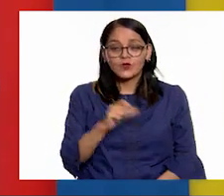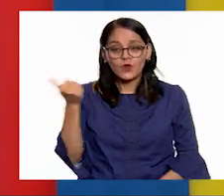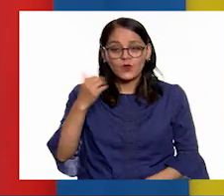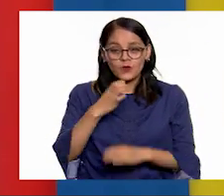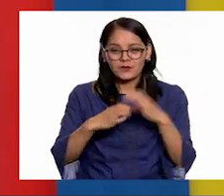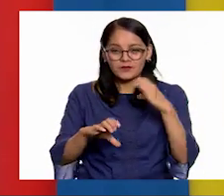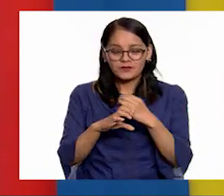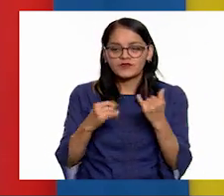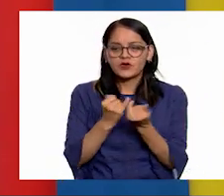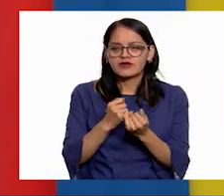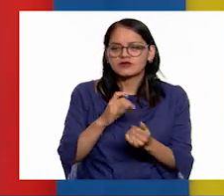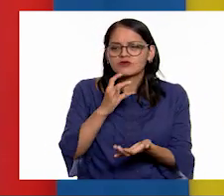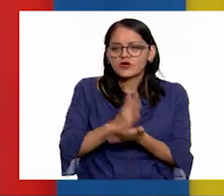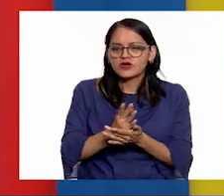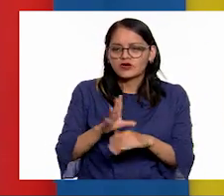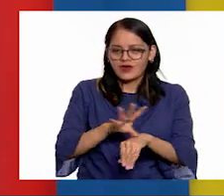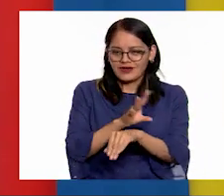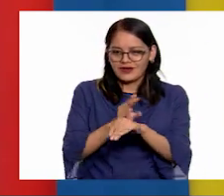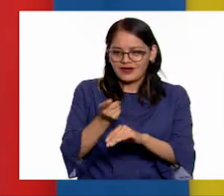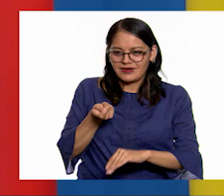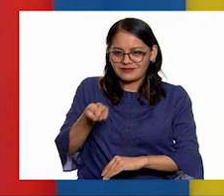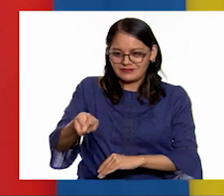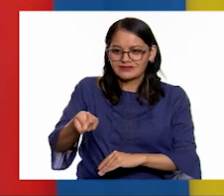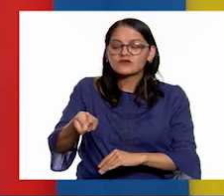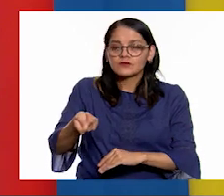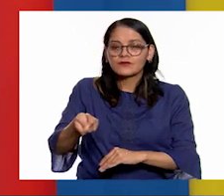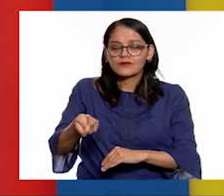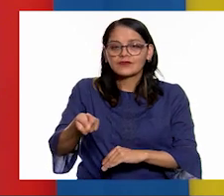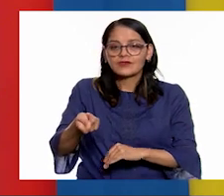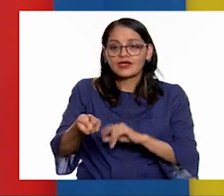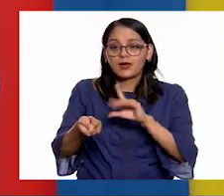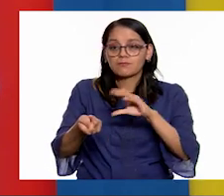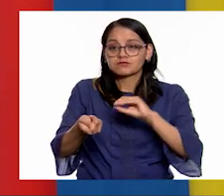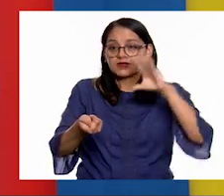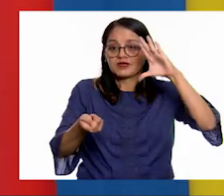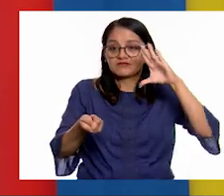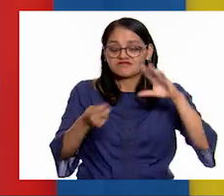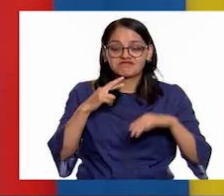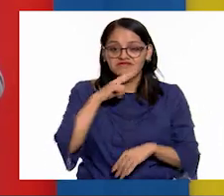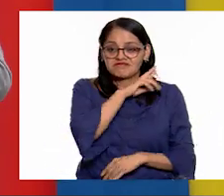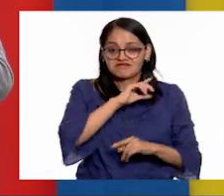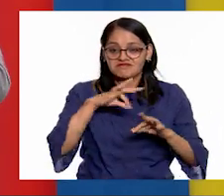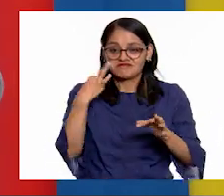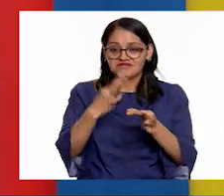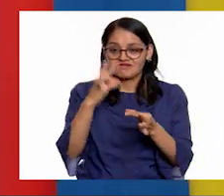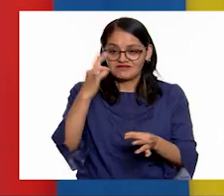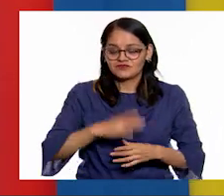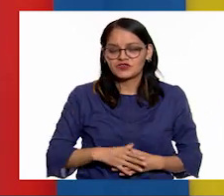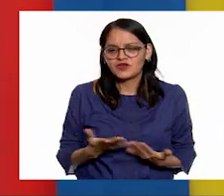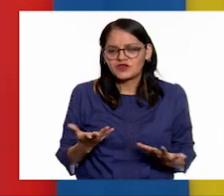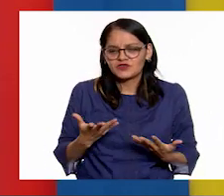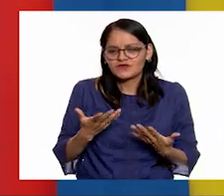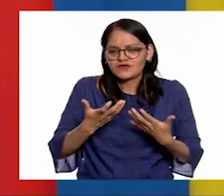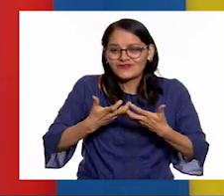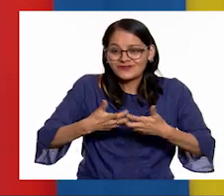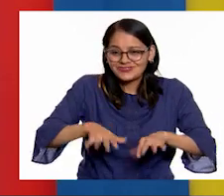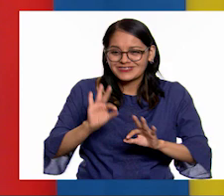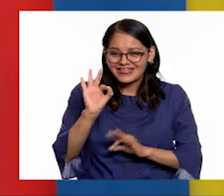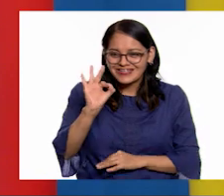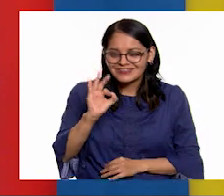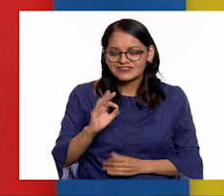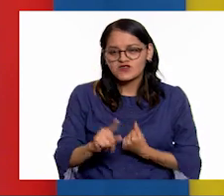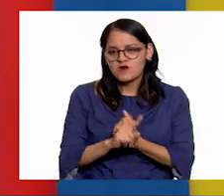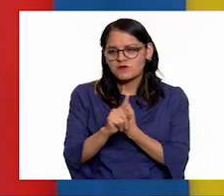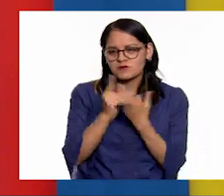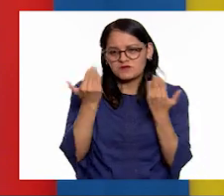aparatos, solamente basta con conectarlos a la toma de corriente eléctrica y listo. Funcionan sin ningún problema. Pero